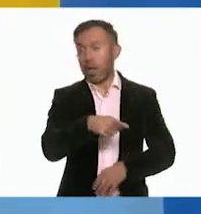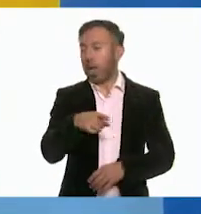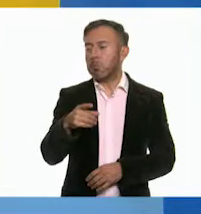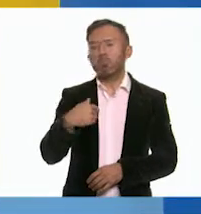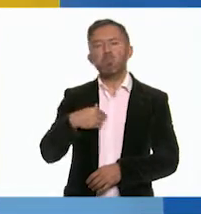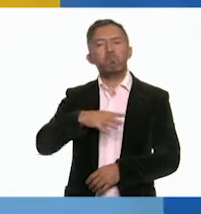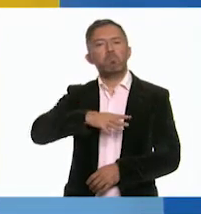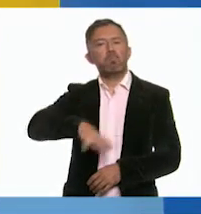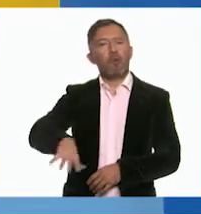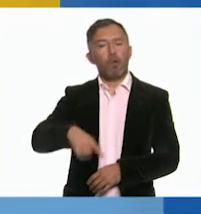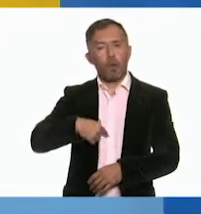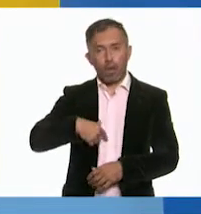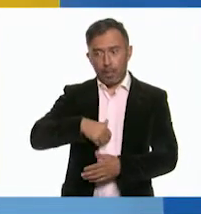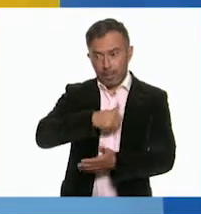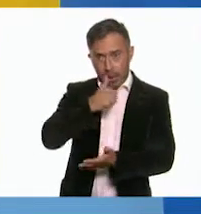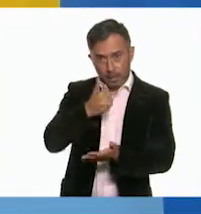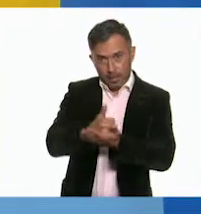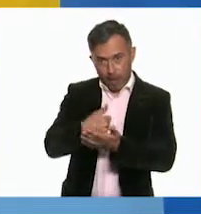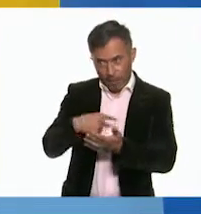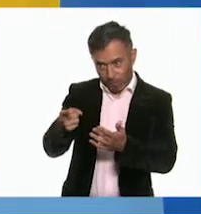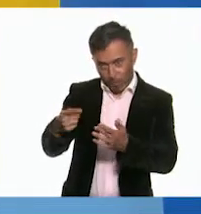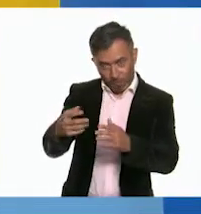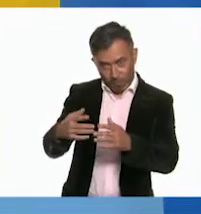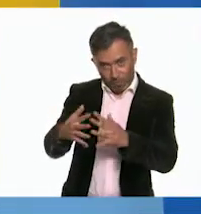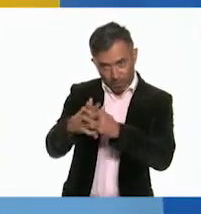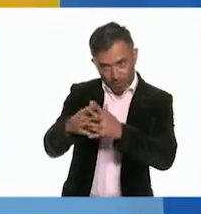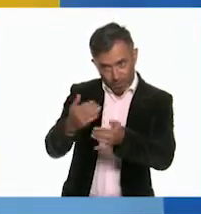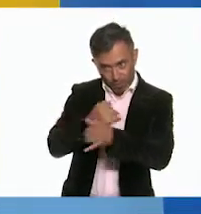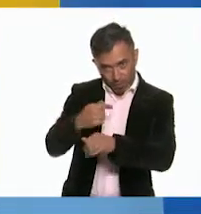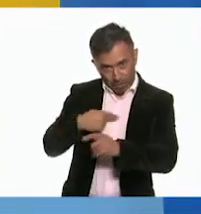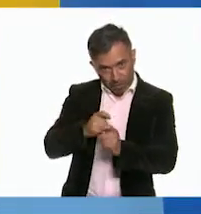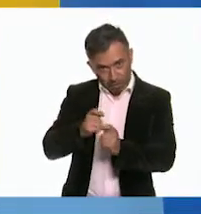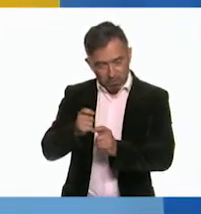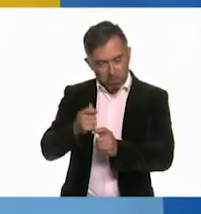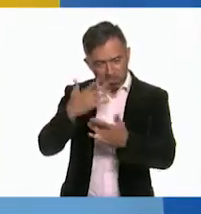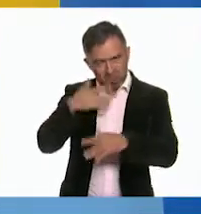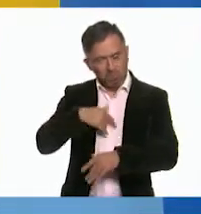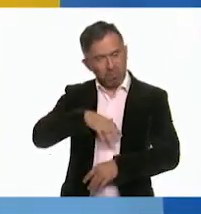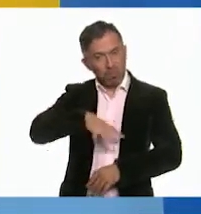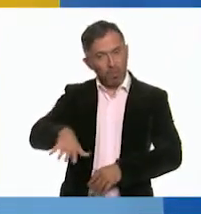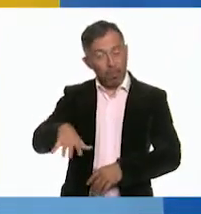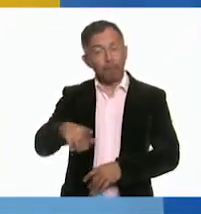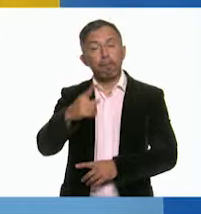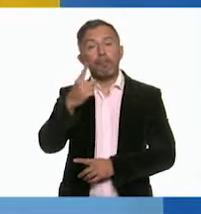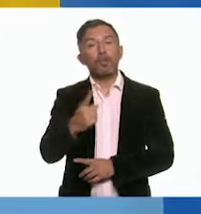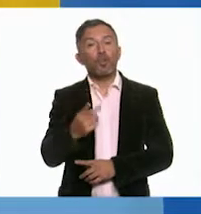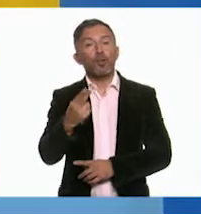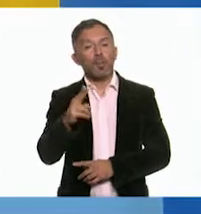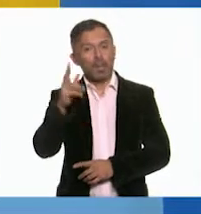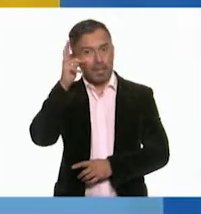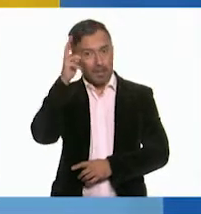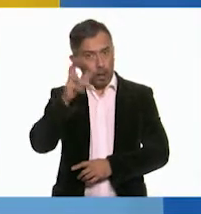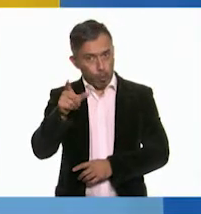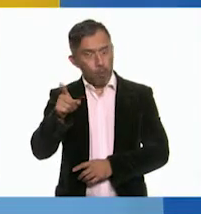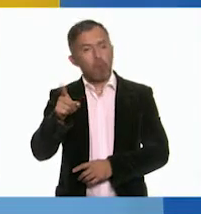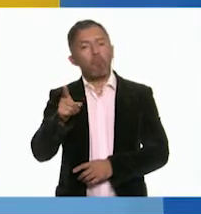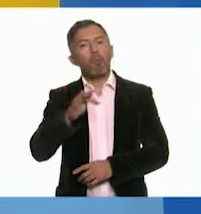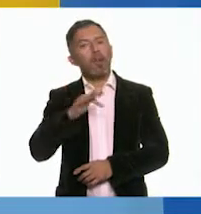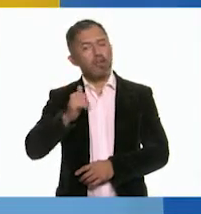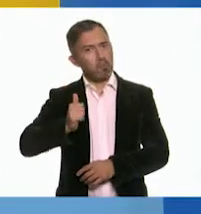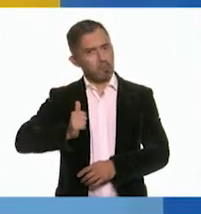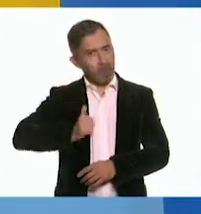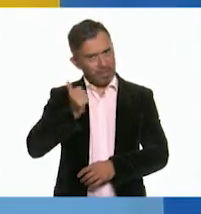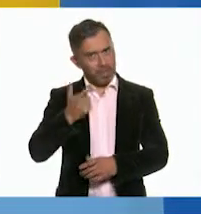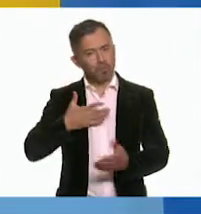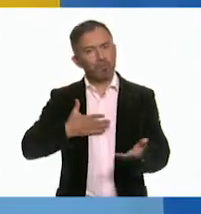la capital a la insurgencia. El 1 de noviembre, Miguel Hidalgo tuvo la oportunidad de tomar la Ciudad de México y con